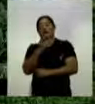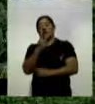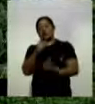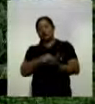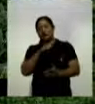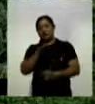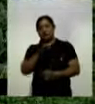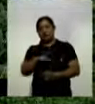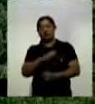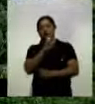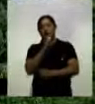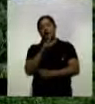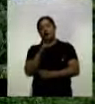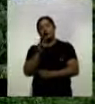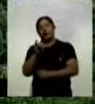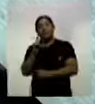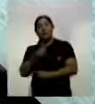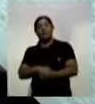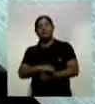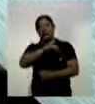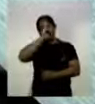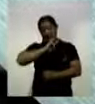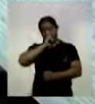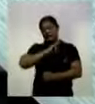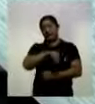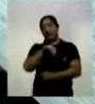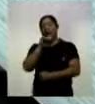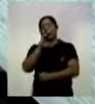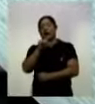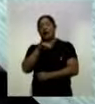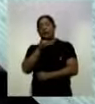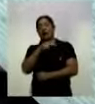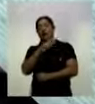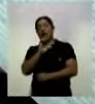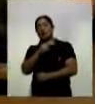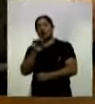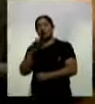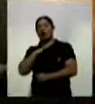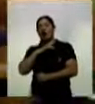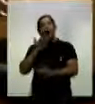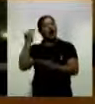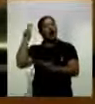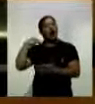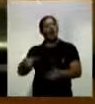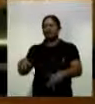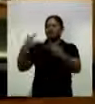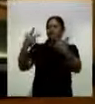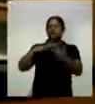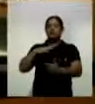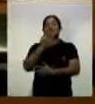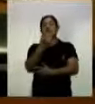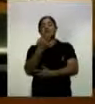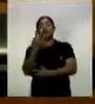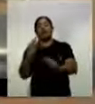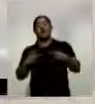El coordinador del CEPUEDE, Manuel Camacho Higareda, destacó que en días pasados se realizó con éxito una sesión virtual en la que participaron